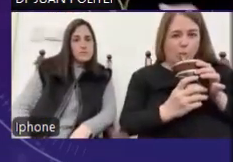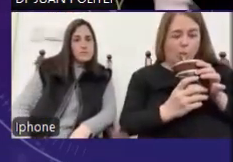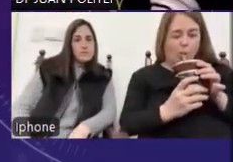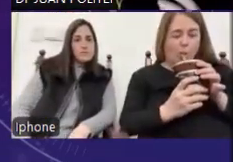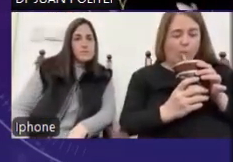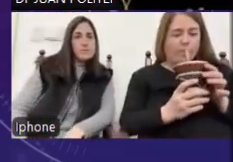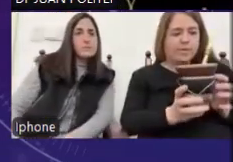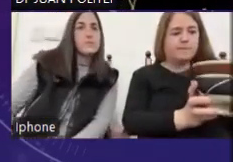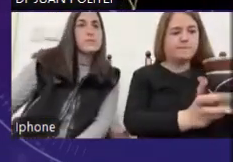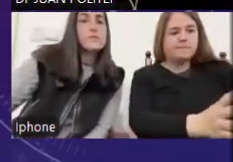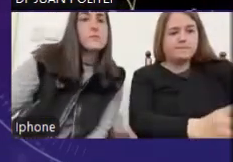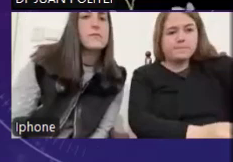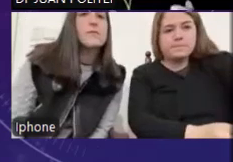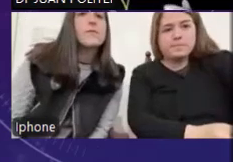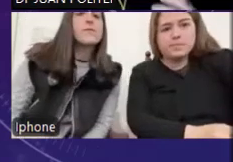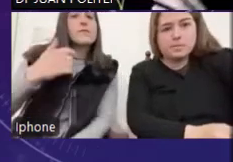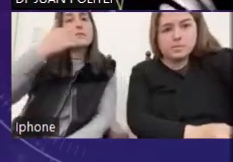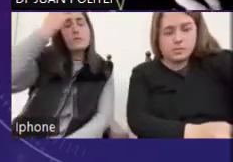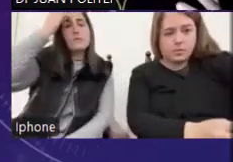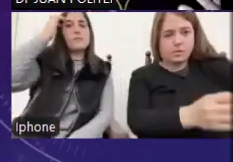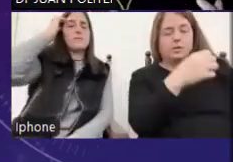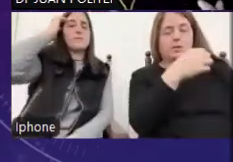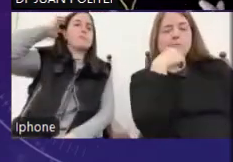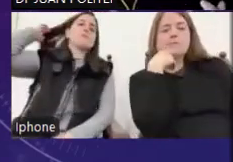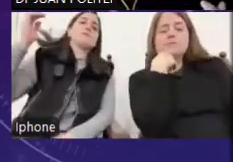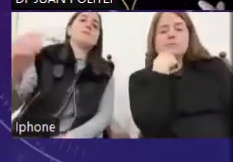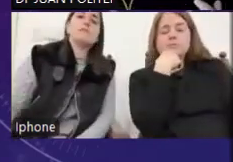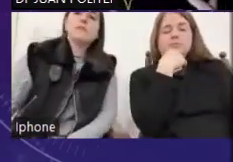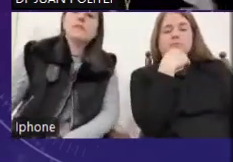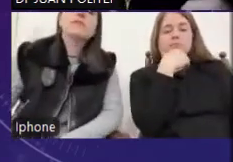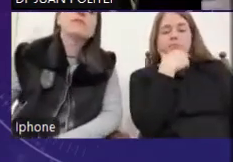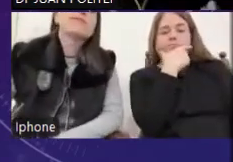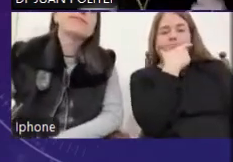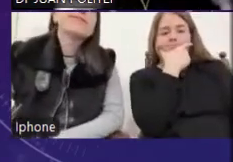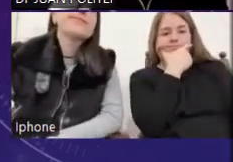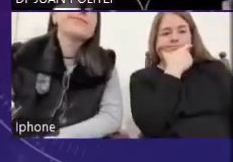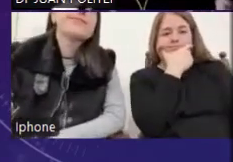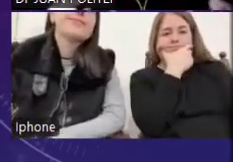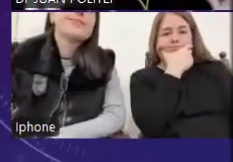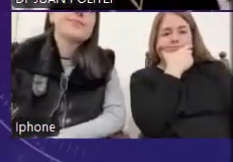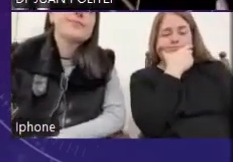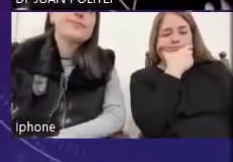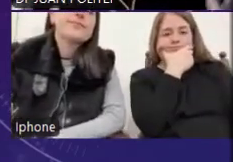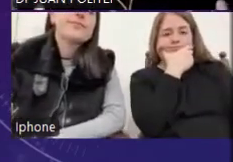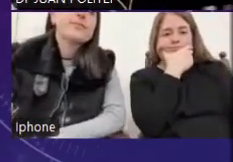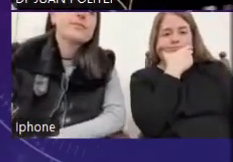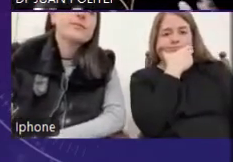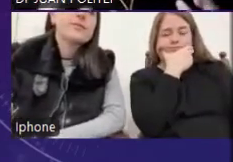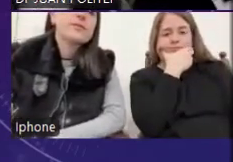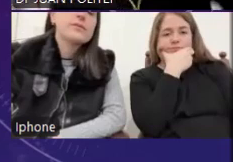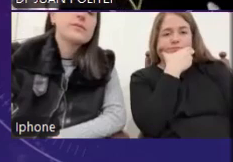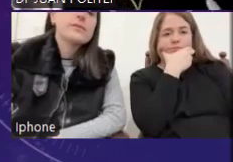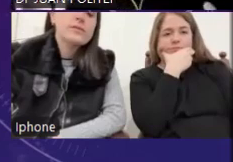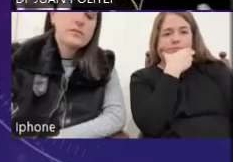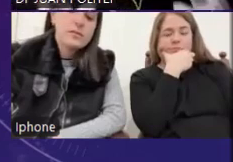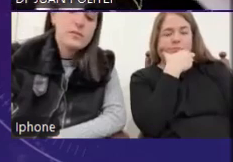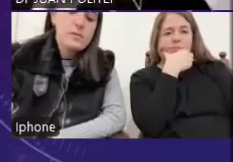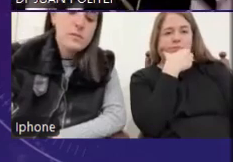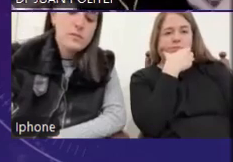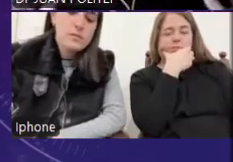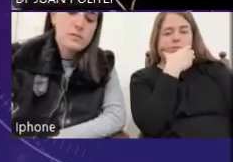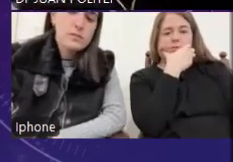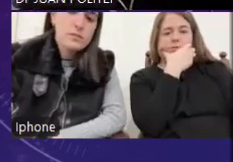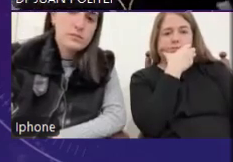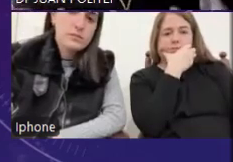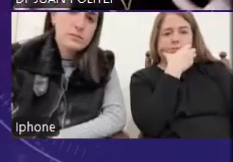referencia o importancia son las del 2018, donde nos juntamos un grupo grande de médicos de todo el mundo y